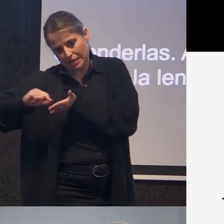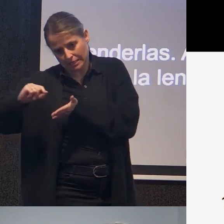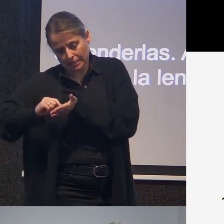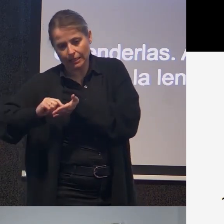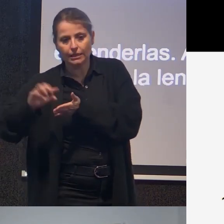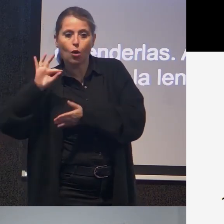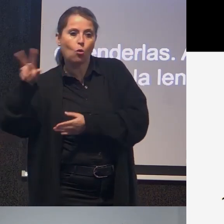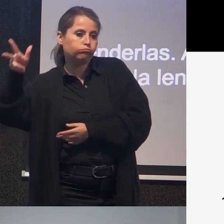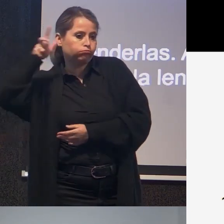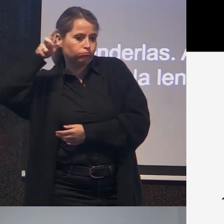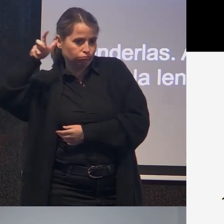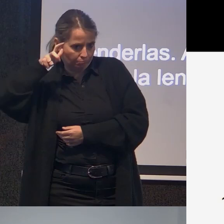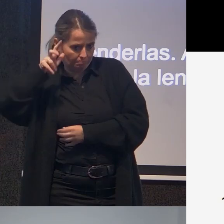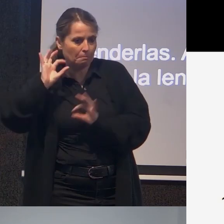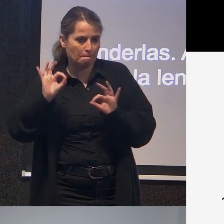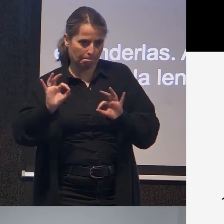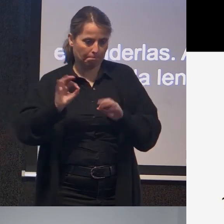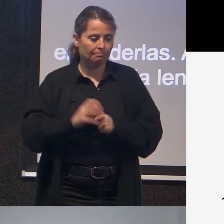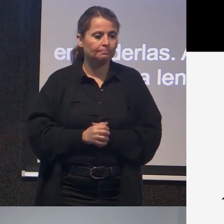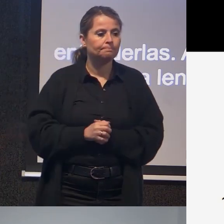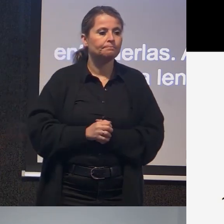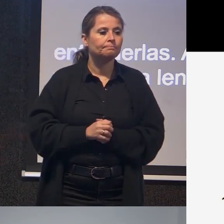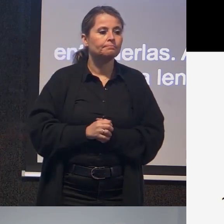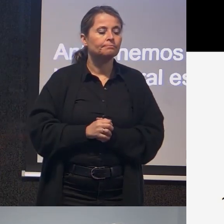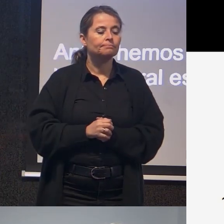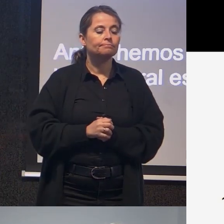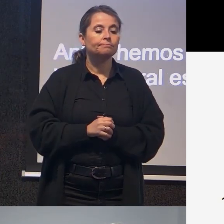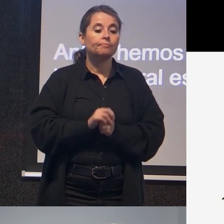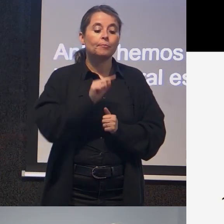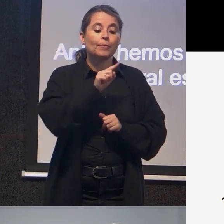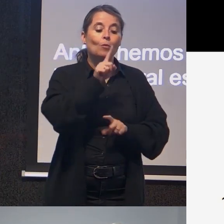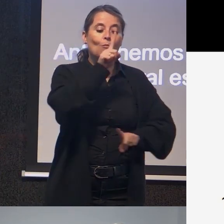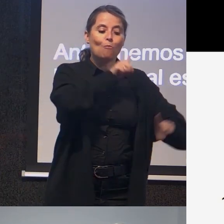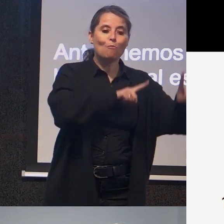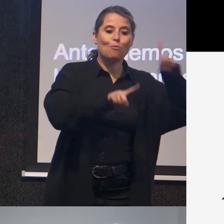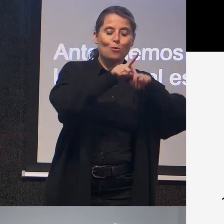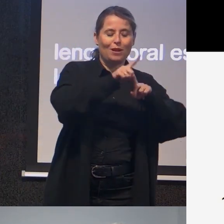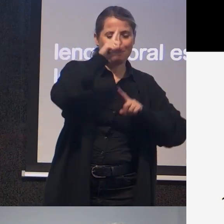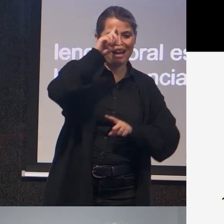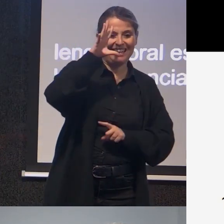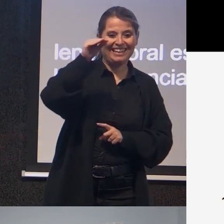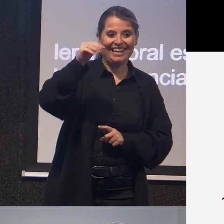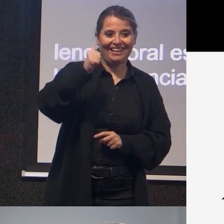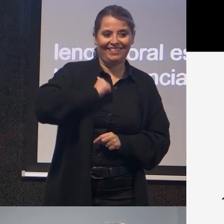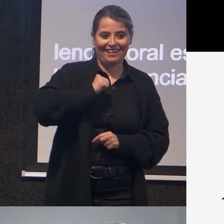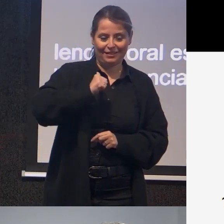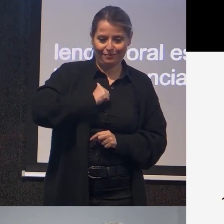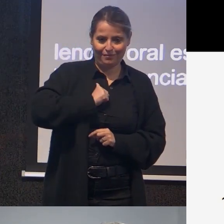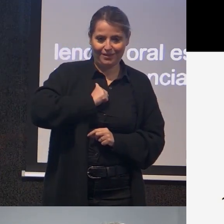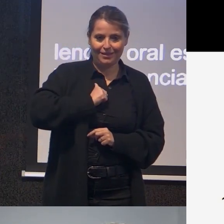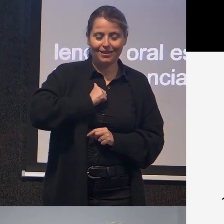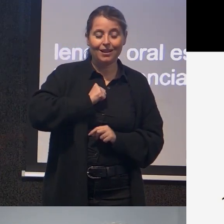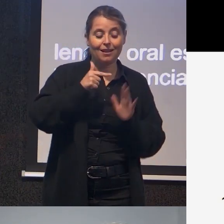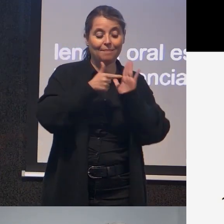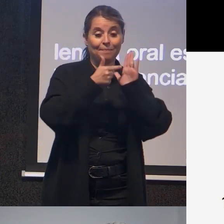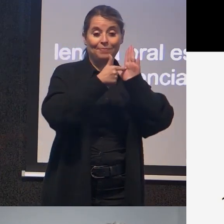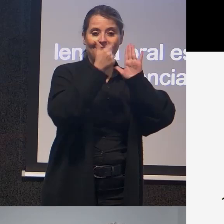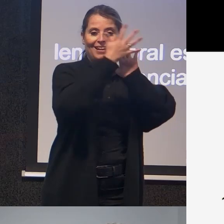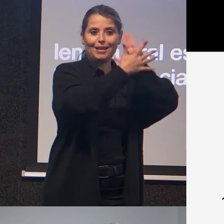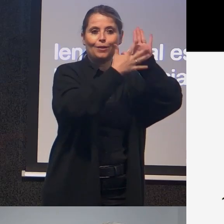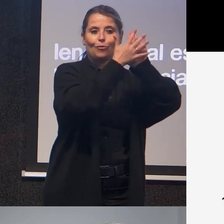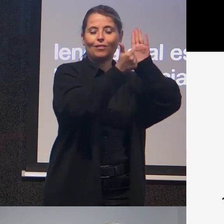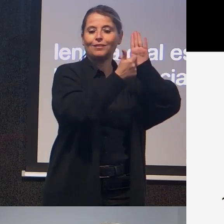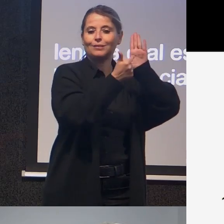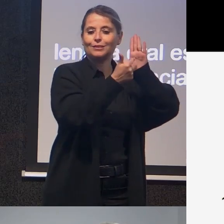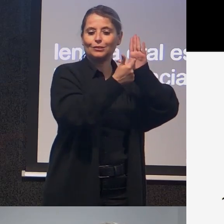o auditiva. Uno de los problemas para la inteligencia artificial es que la lengua de signos